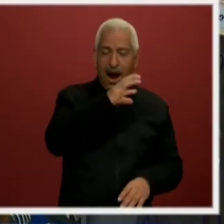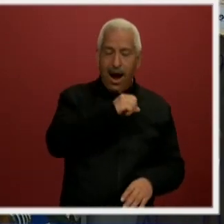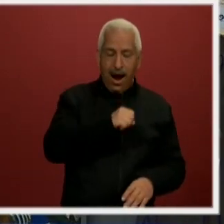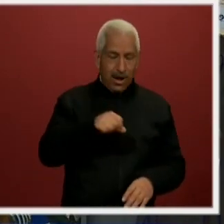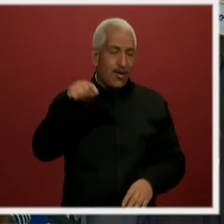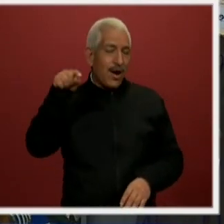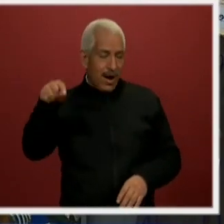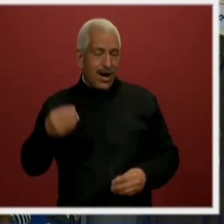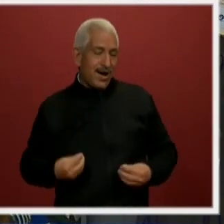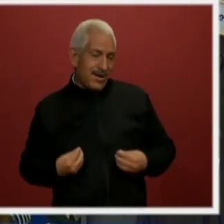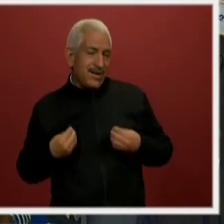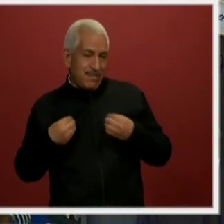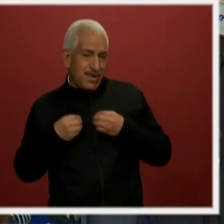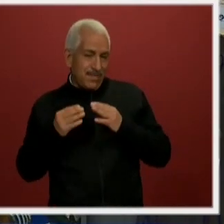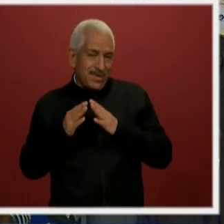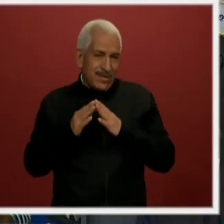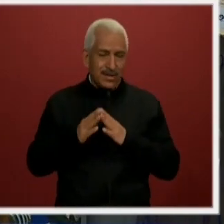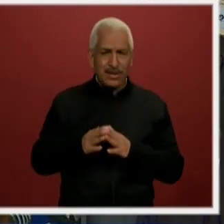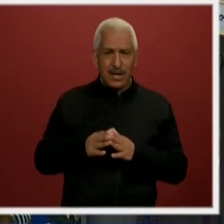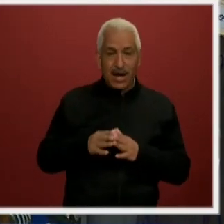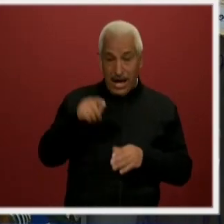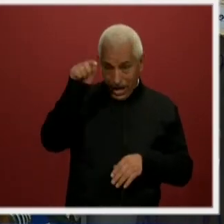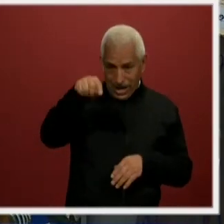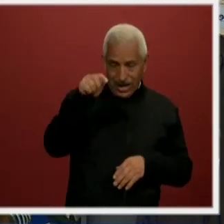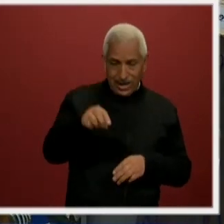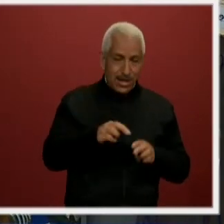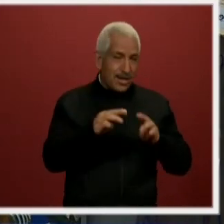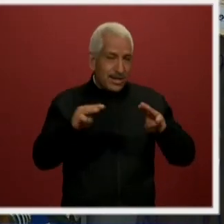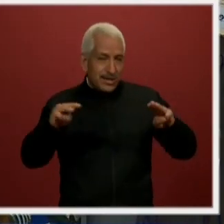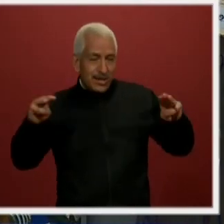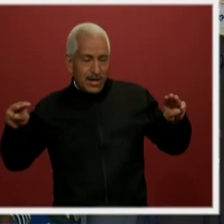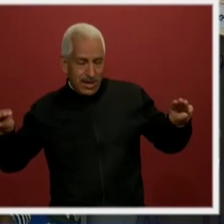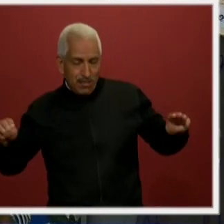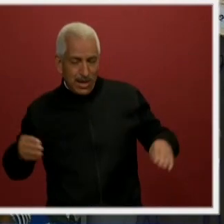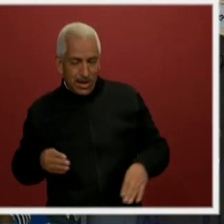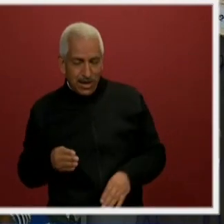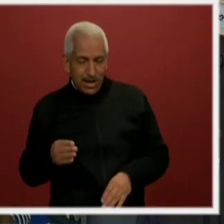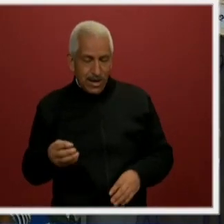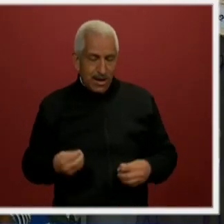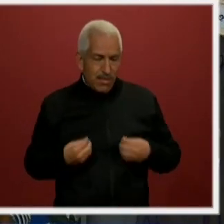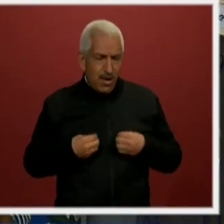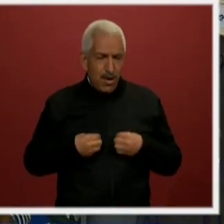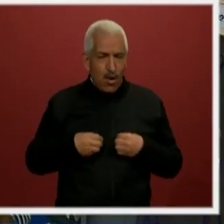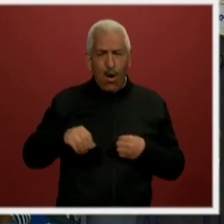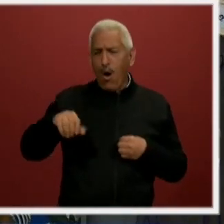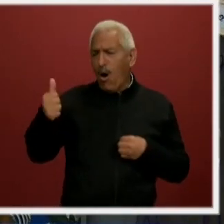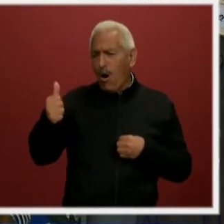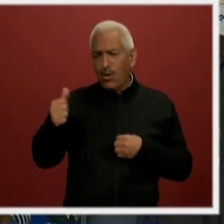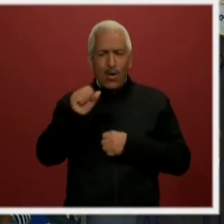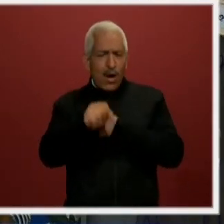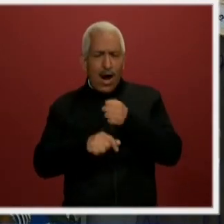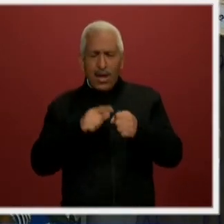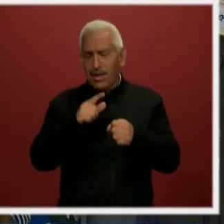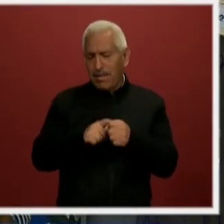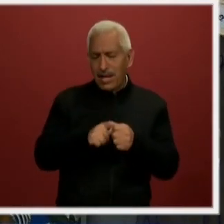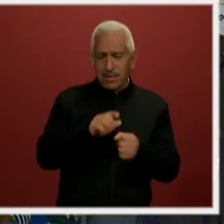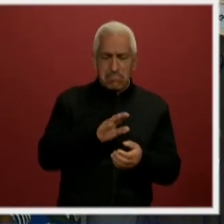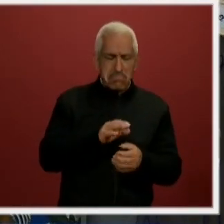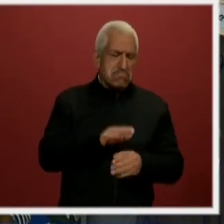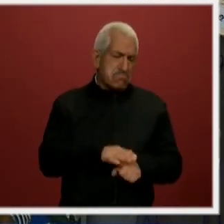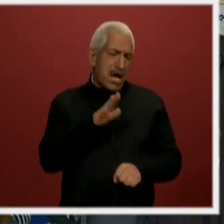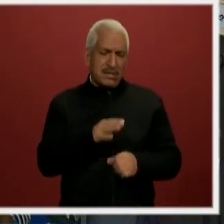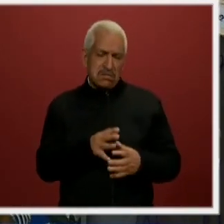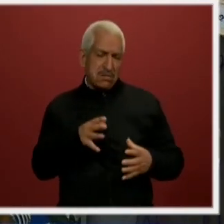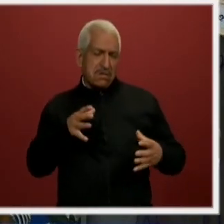que crece en esos mismos mares donde vive el pez globo viven otros animales más grandes más